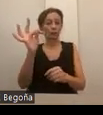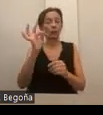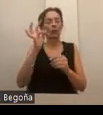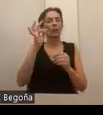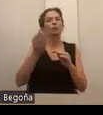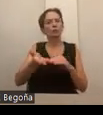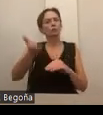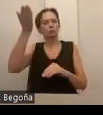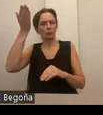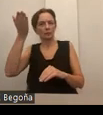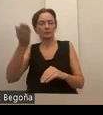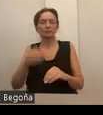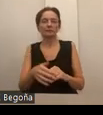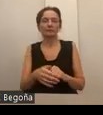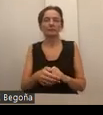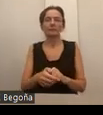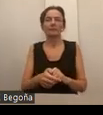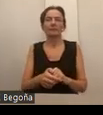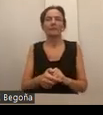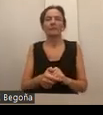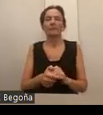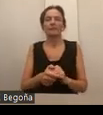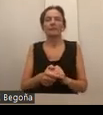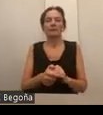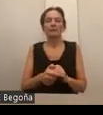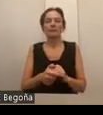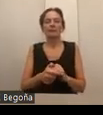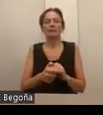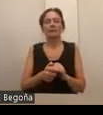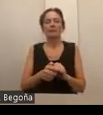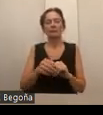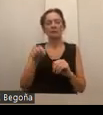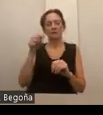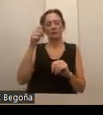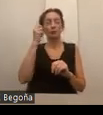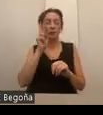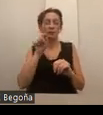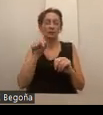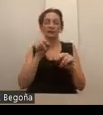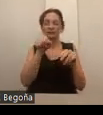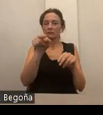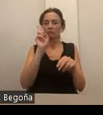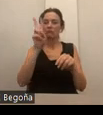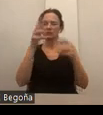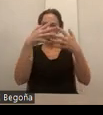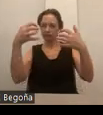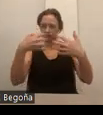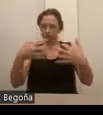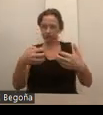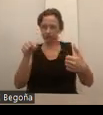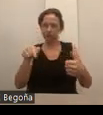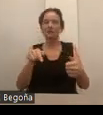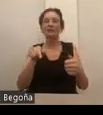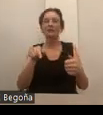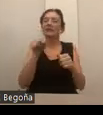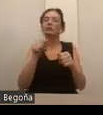curiosidad, este estudio en realidad se realizó, como veis aquí, en ratones, como veis aquí abajo, en ratones, no es en